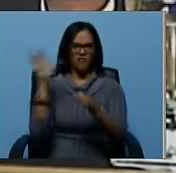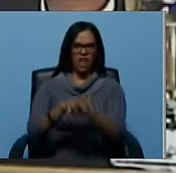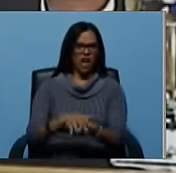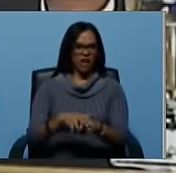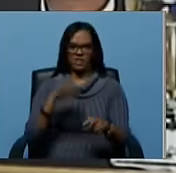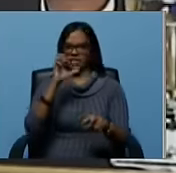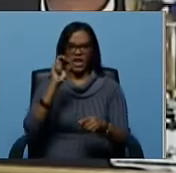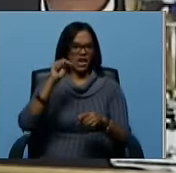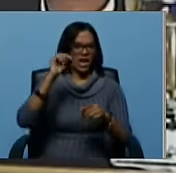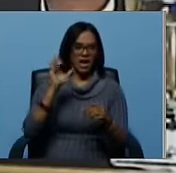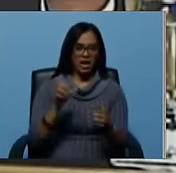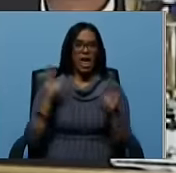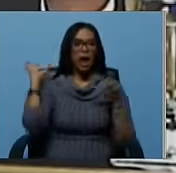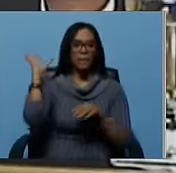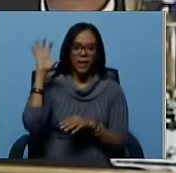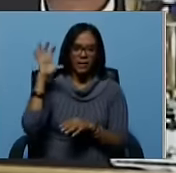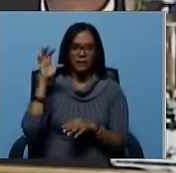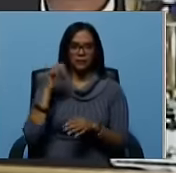electoral,